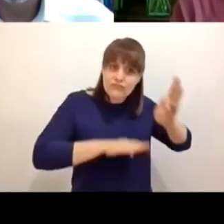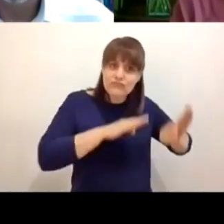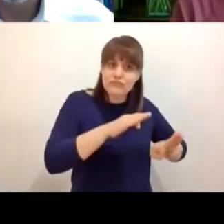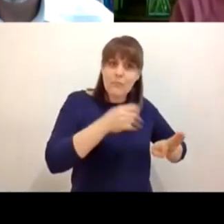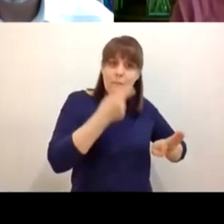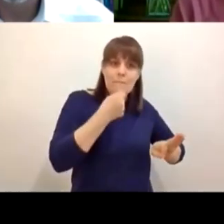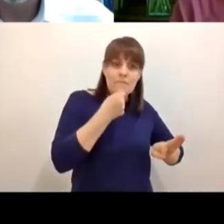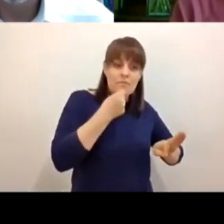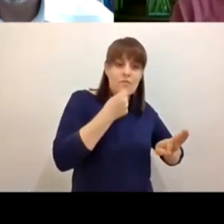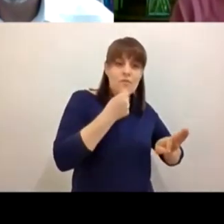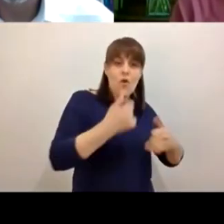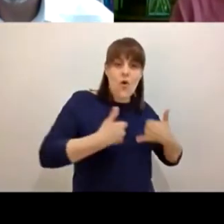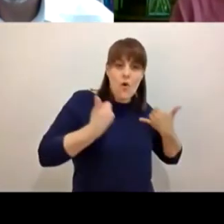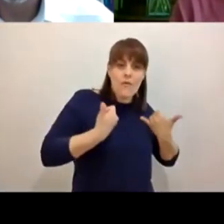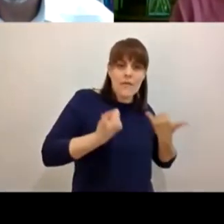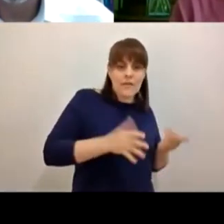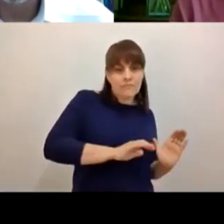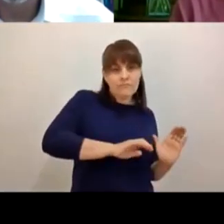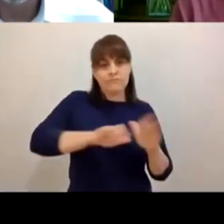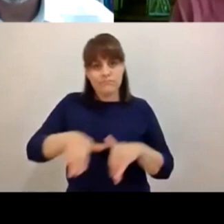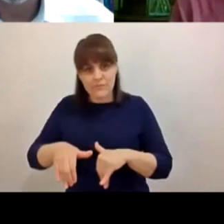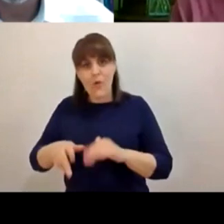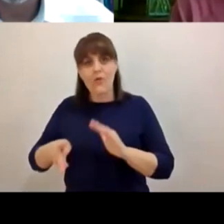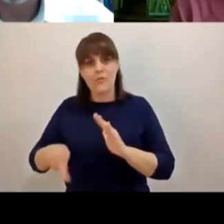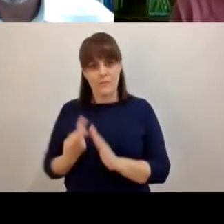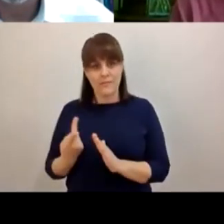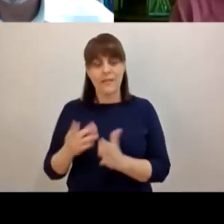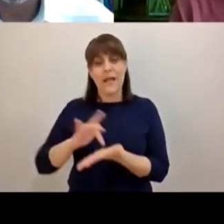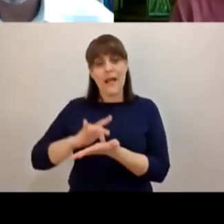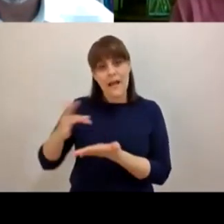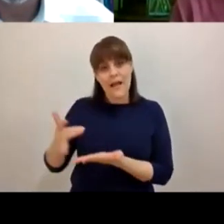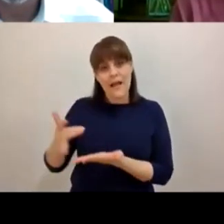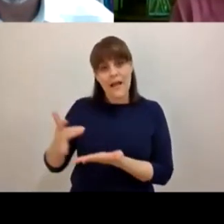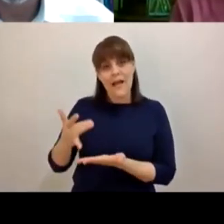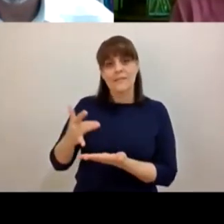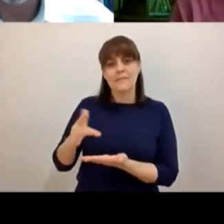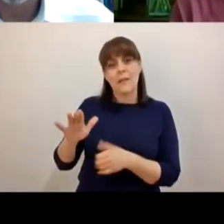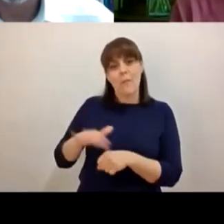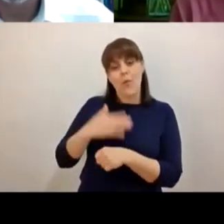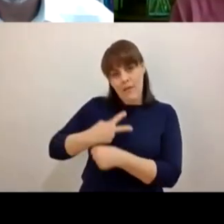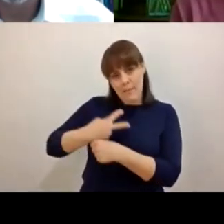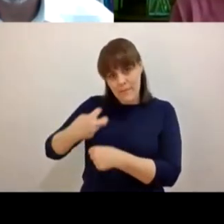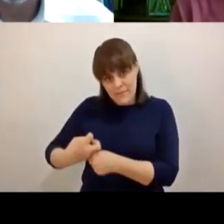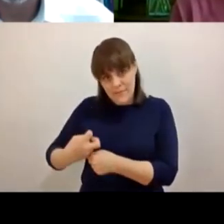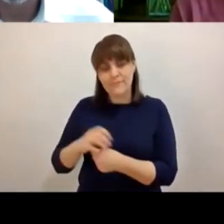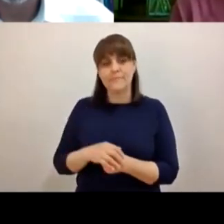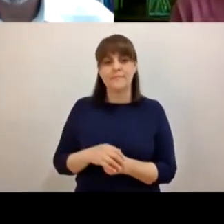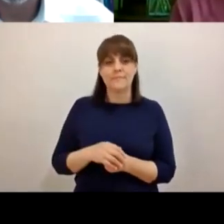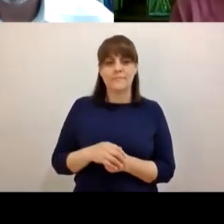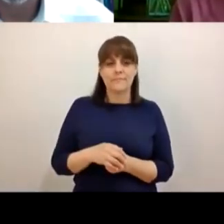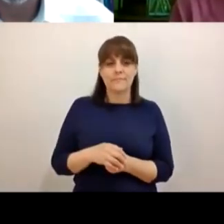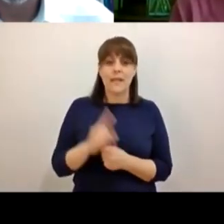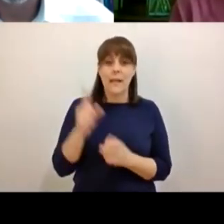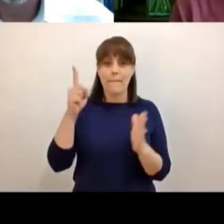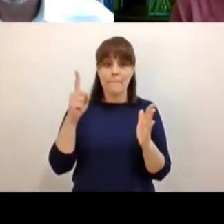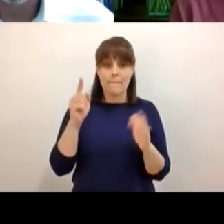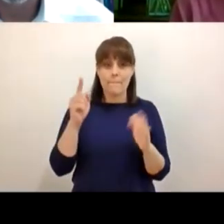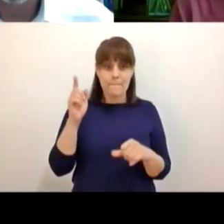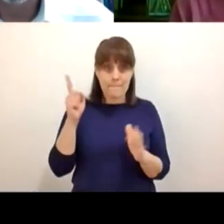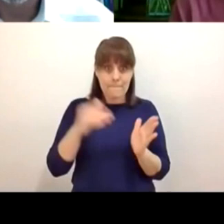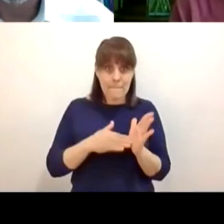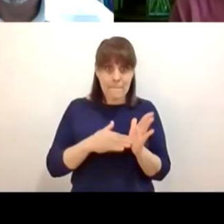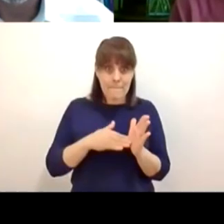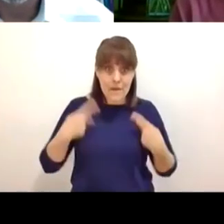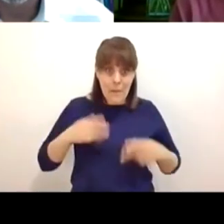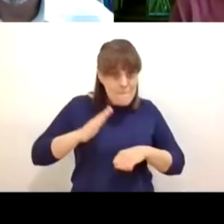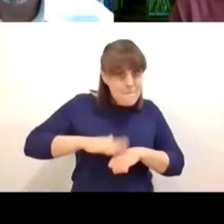jóvenes. Agradecerle a Ricardo Bucio el que me haya incluido en este espacio y agradecerle a las más de 1,000 personas, a Nacesi, que acabas de